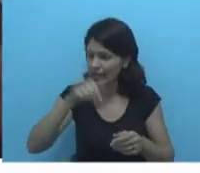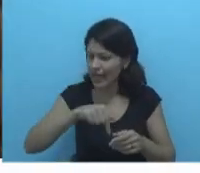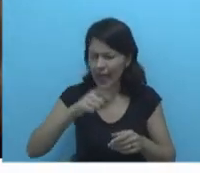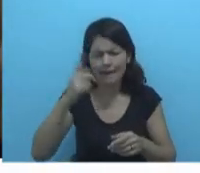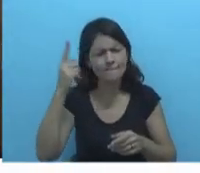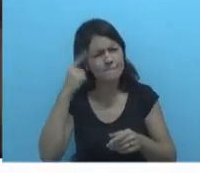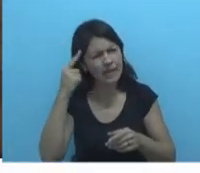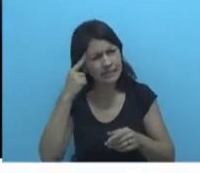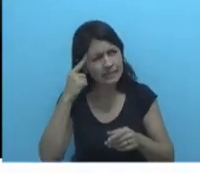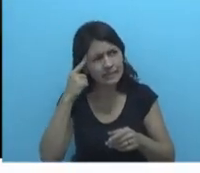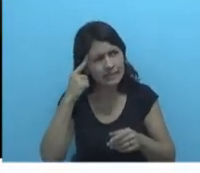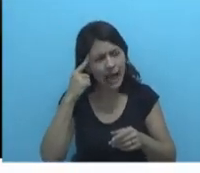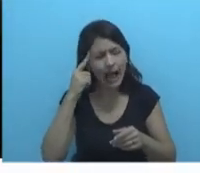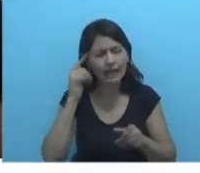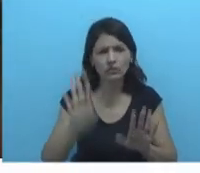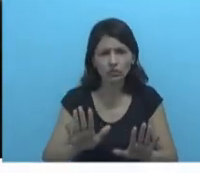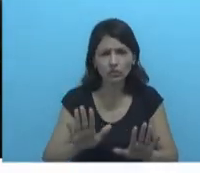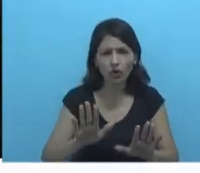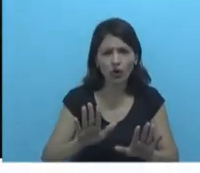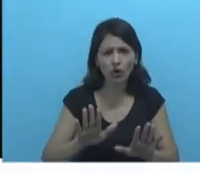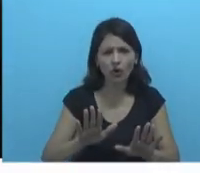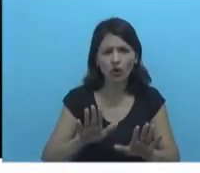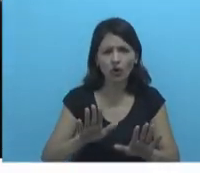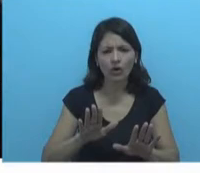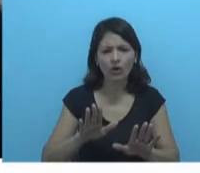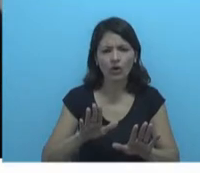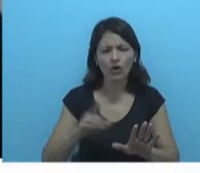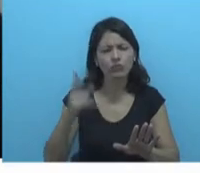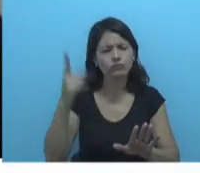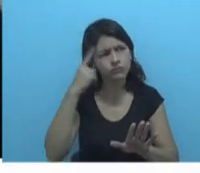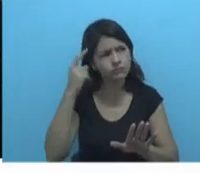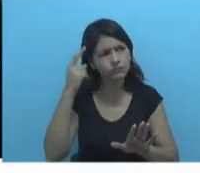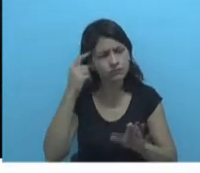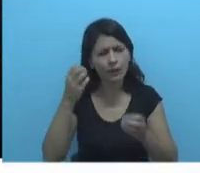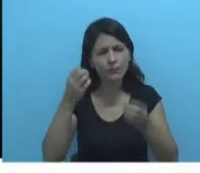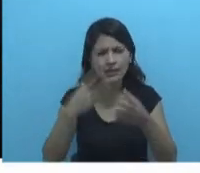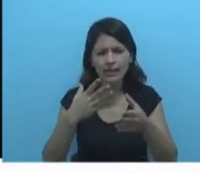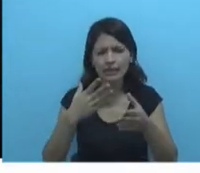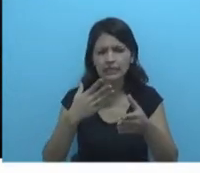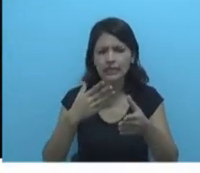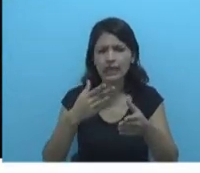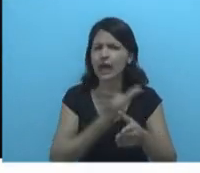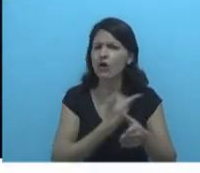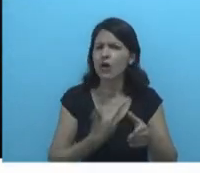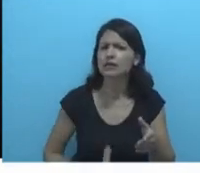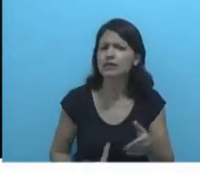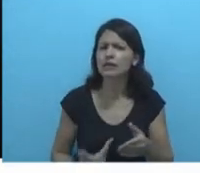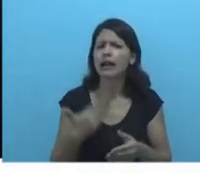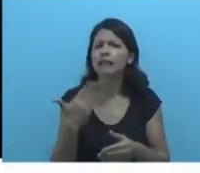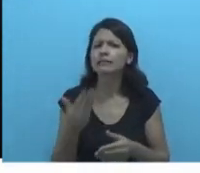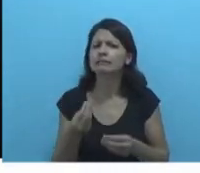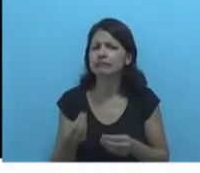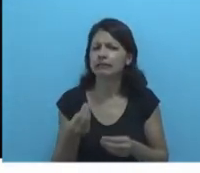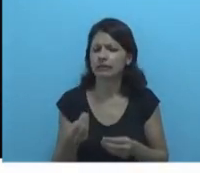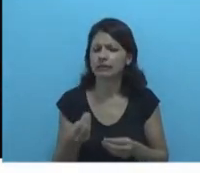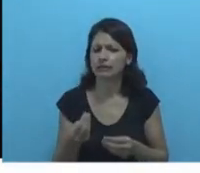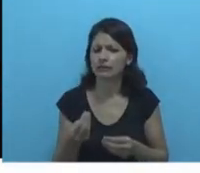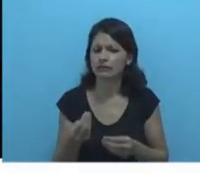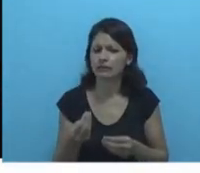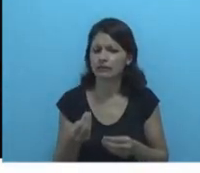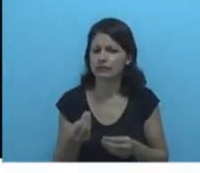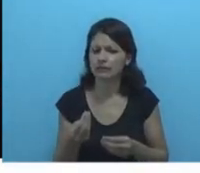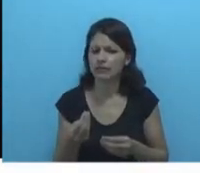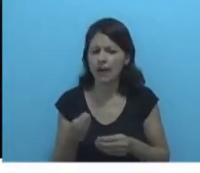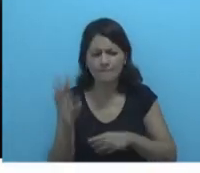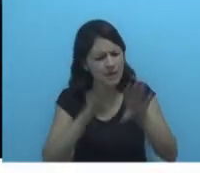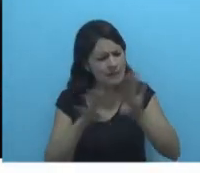PRO, racionalmente y profundizando filosóficamente, ¿qué tiene que hacer con eso? ¿No se tiene que planificar la